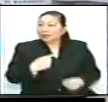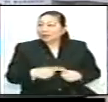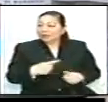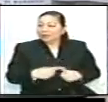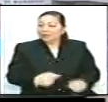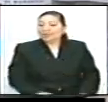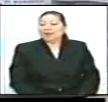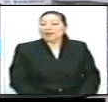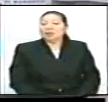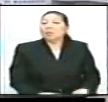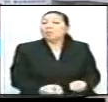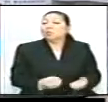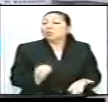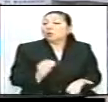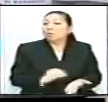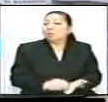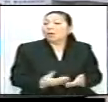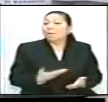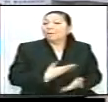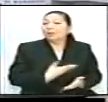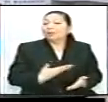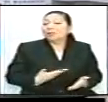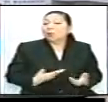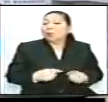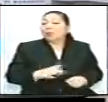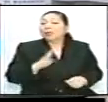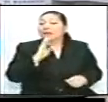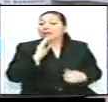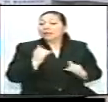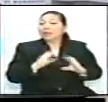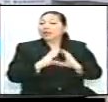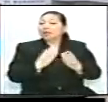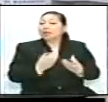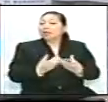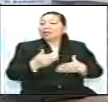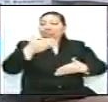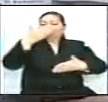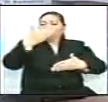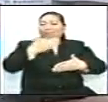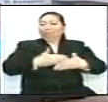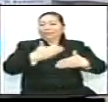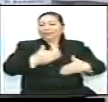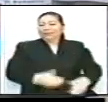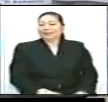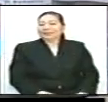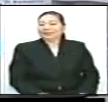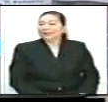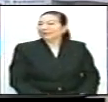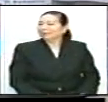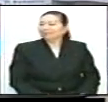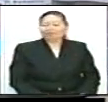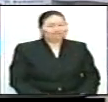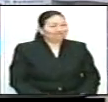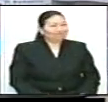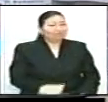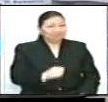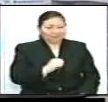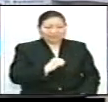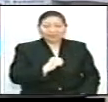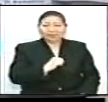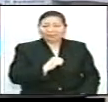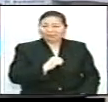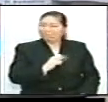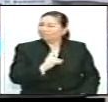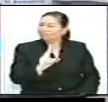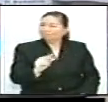veces, y mucho más todavía el presidente de la República, cuando habla que este Congreso es obstruccionista. Y yo